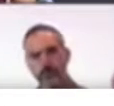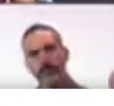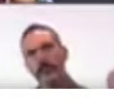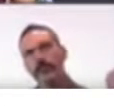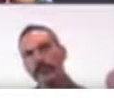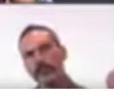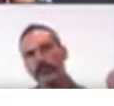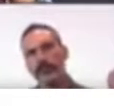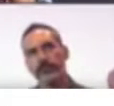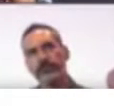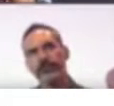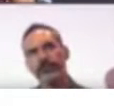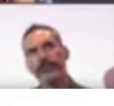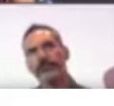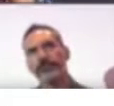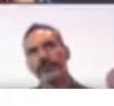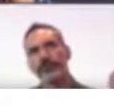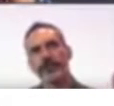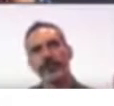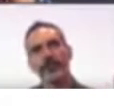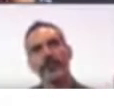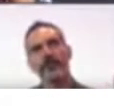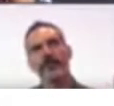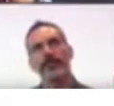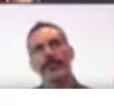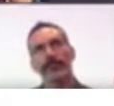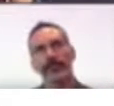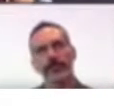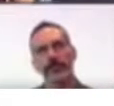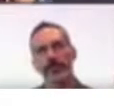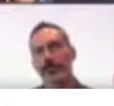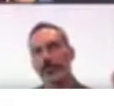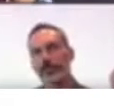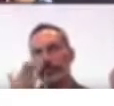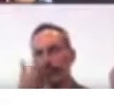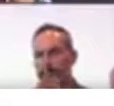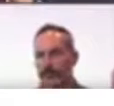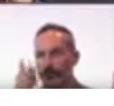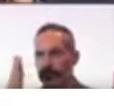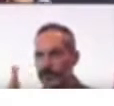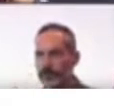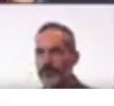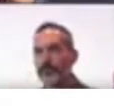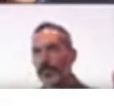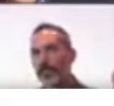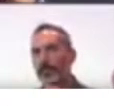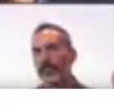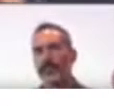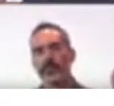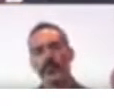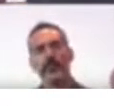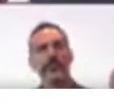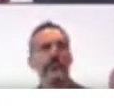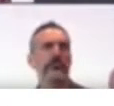estoy asistiendo a los informes de